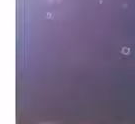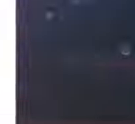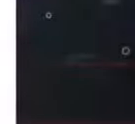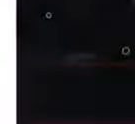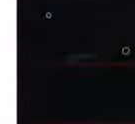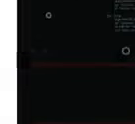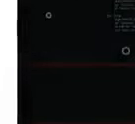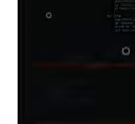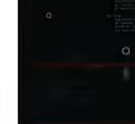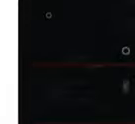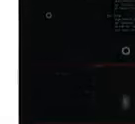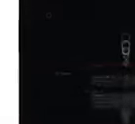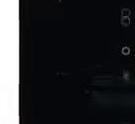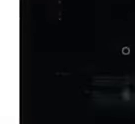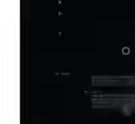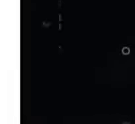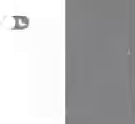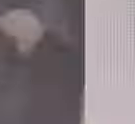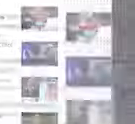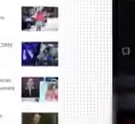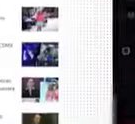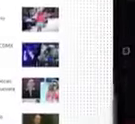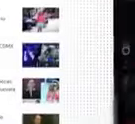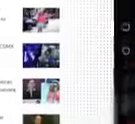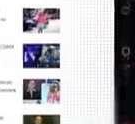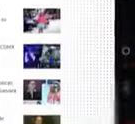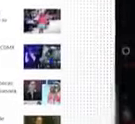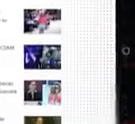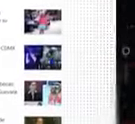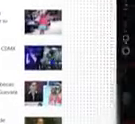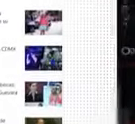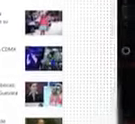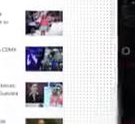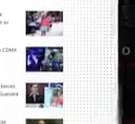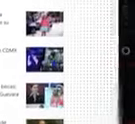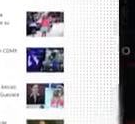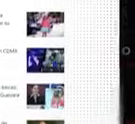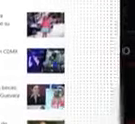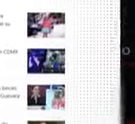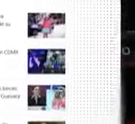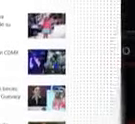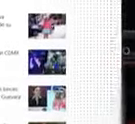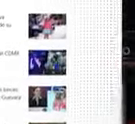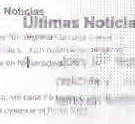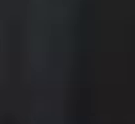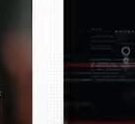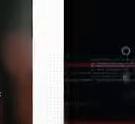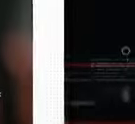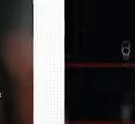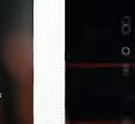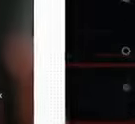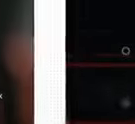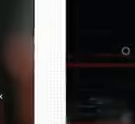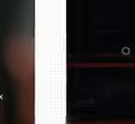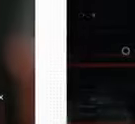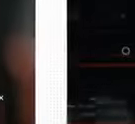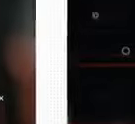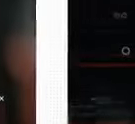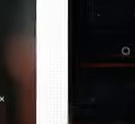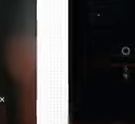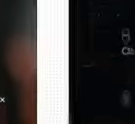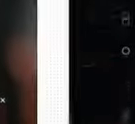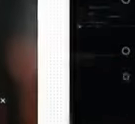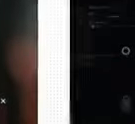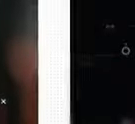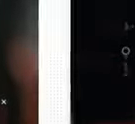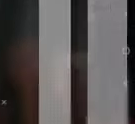A pesar de la larga lista de polémicas sentencias del Poder Judicial que no acompañan a los intereses generales de la población, medios